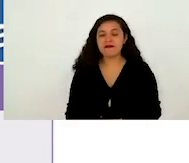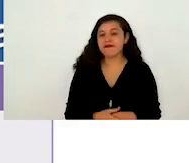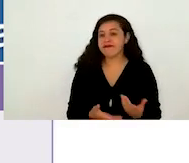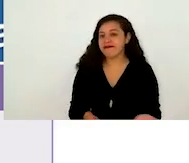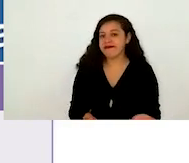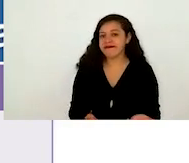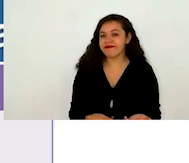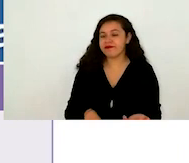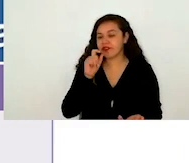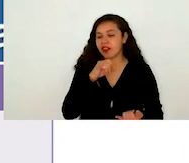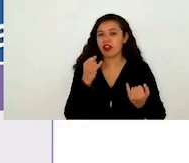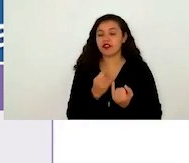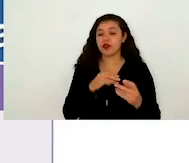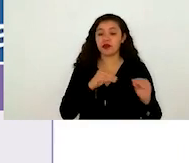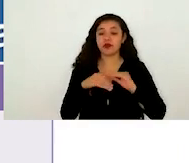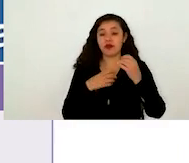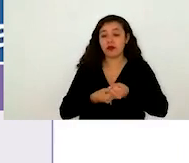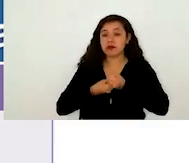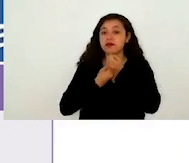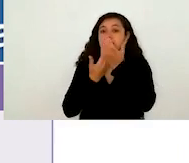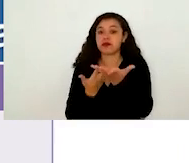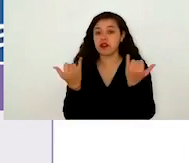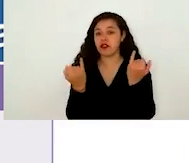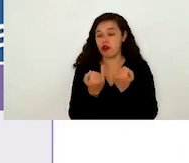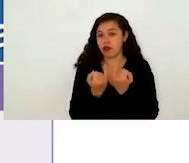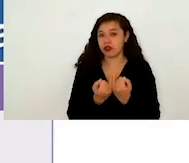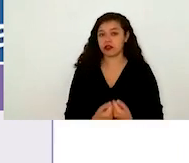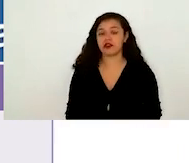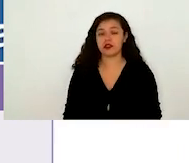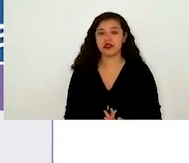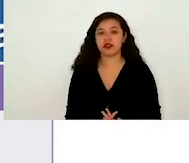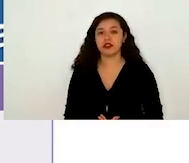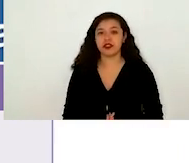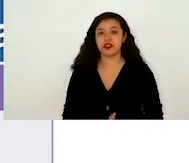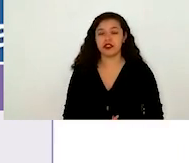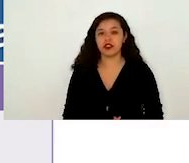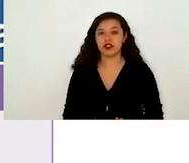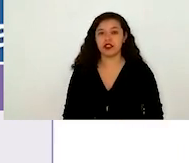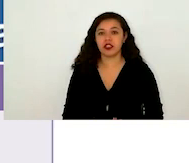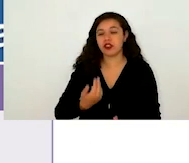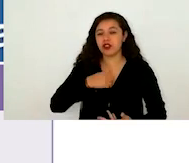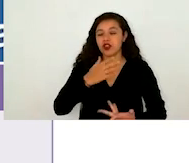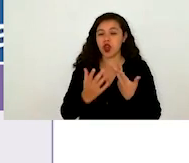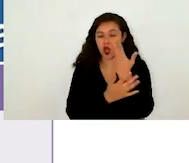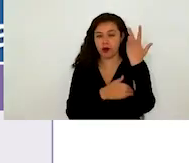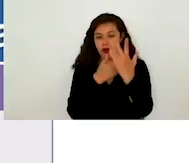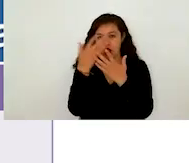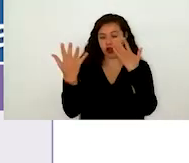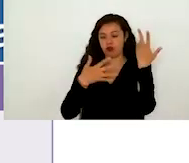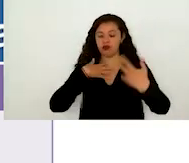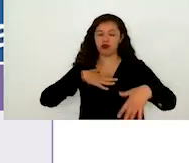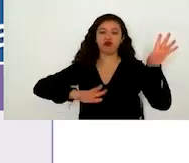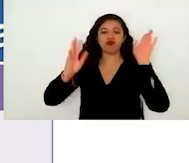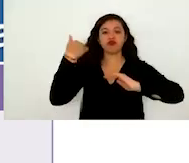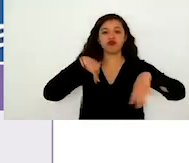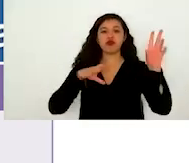transmitimos con movimientos entonces van a ser ordenar dar cuenta que algunos utilizamos mucho los brazos o el movimiento de los